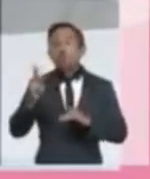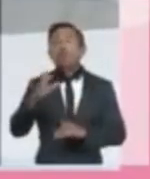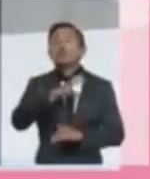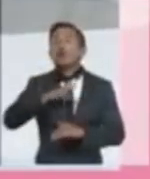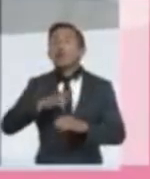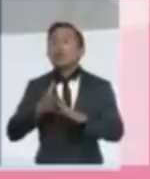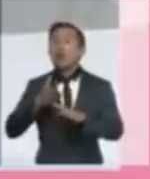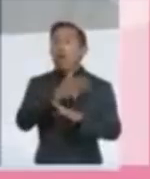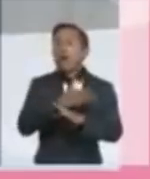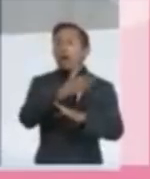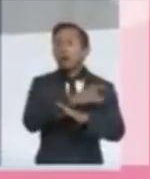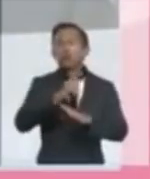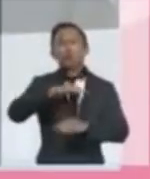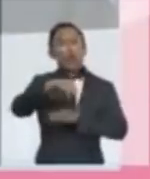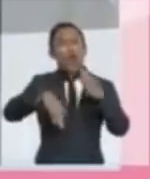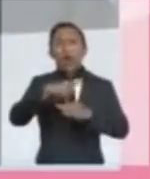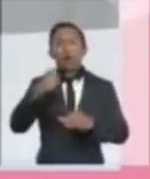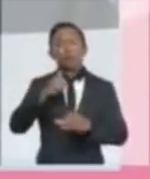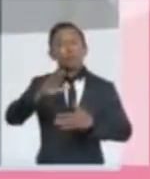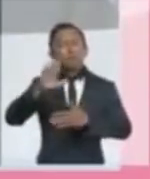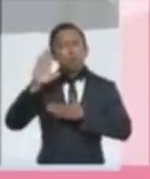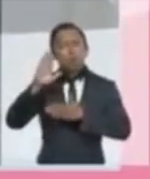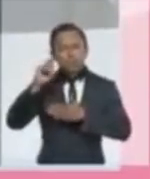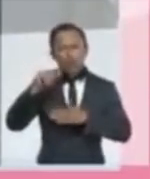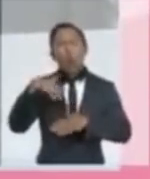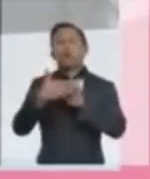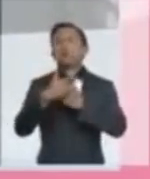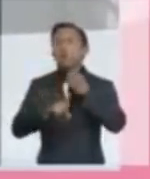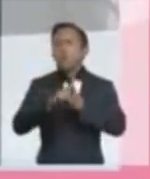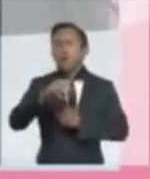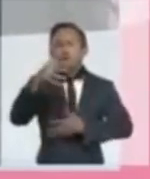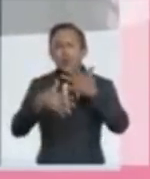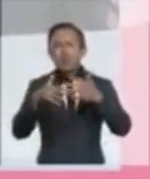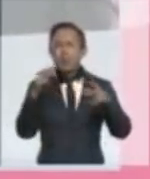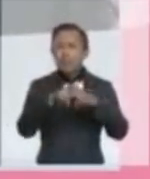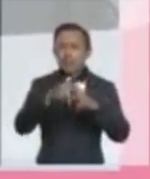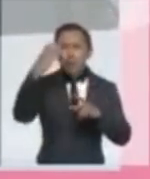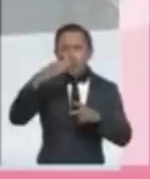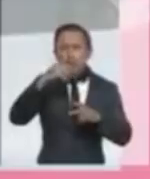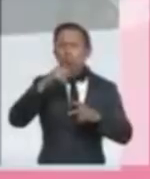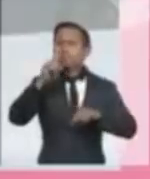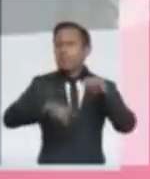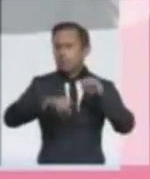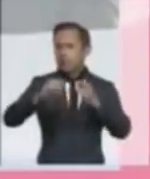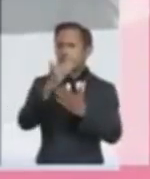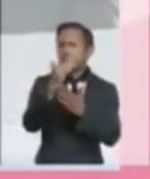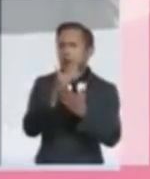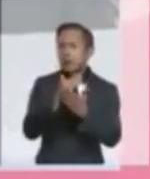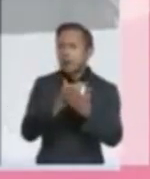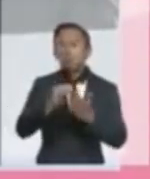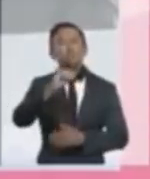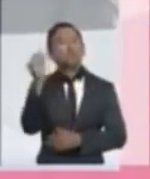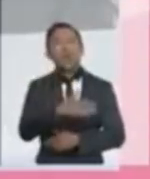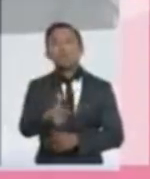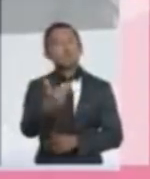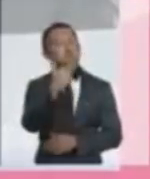pasado han prometido tomar medidas concretas para disminuir la violencia, pero hasta ahora ninguna ha funcionado. La pregunta general